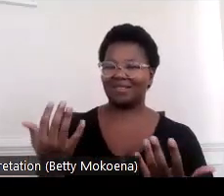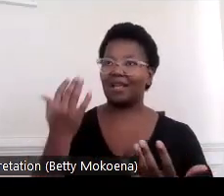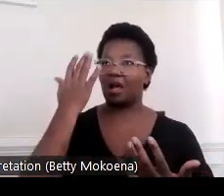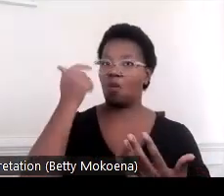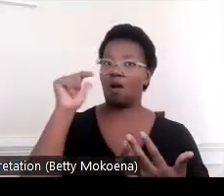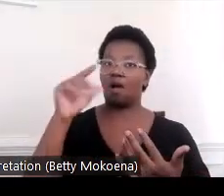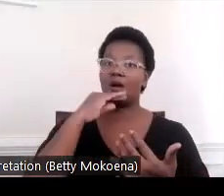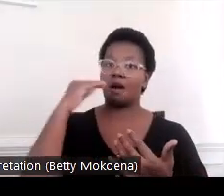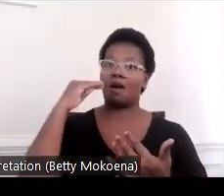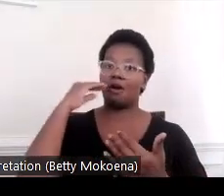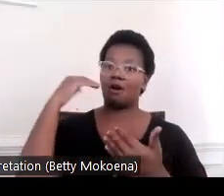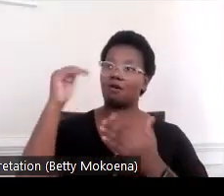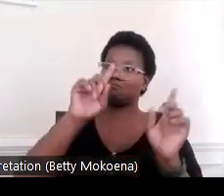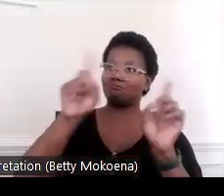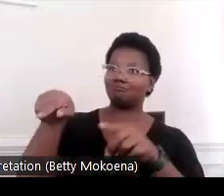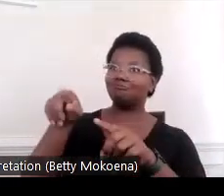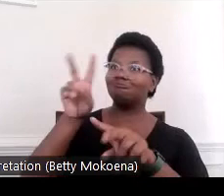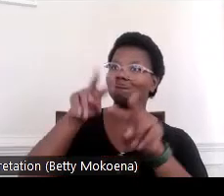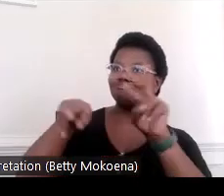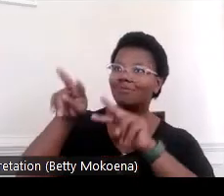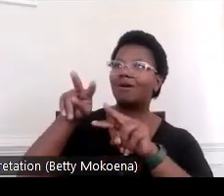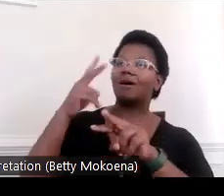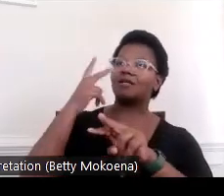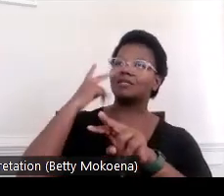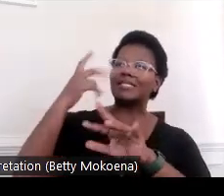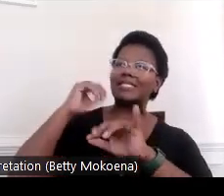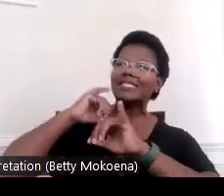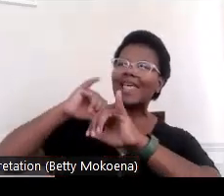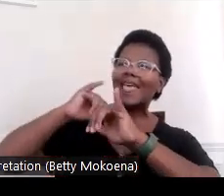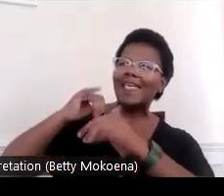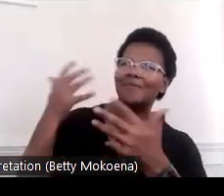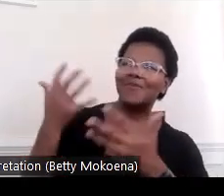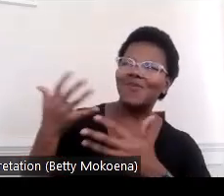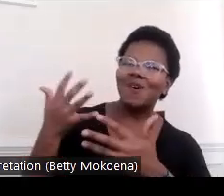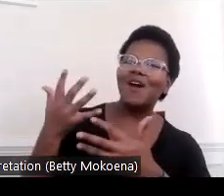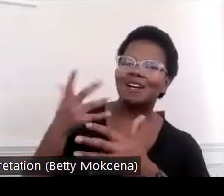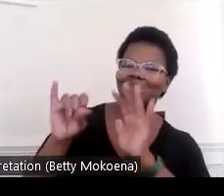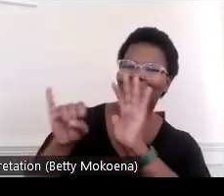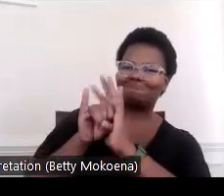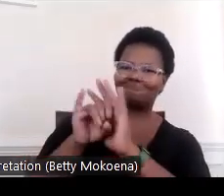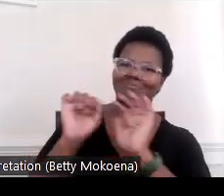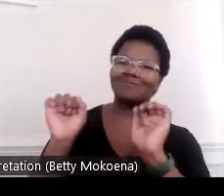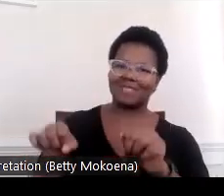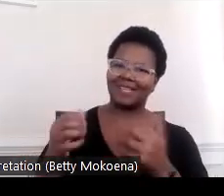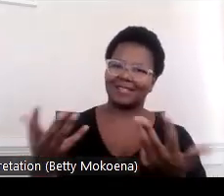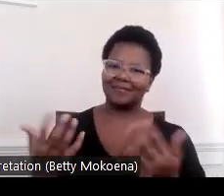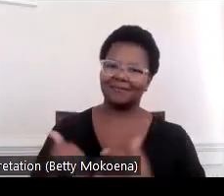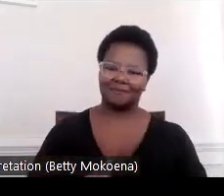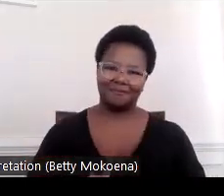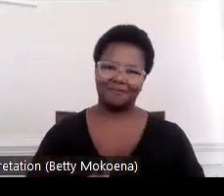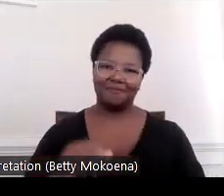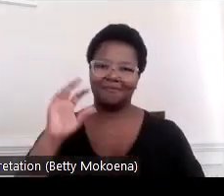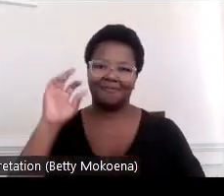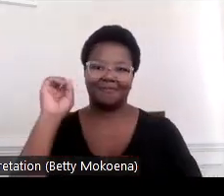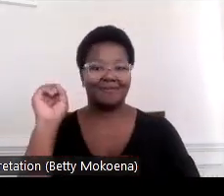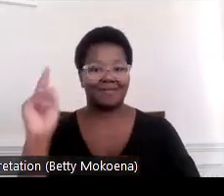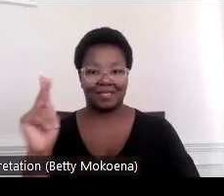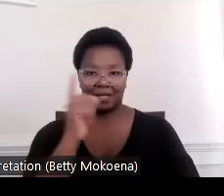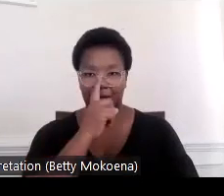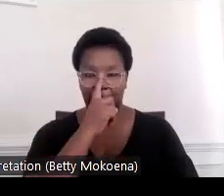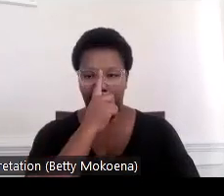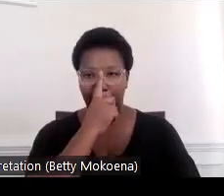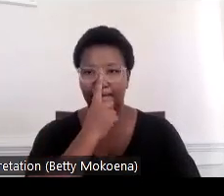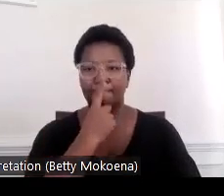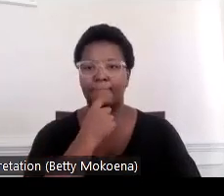siento yo que lo que vemos en el hogar nos da así una idea de cosas que tal vez tengamos en común o